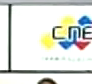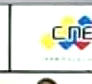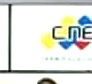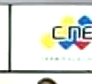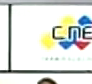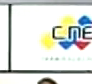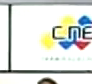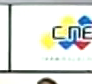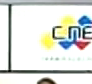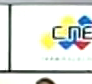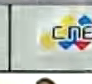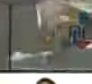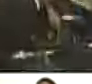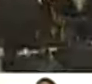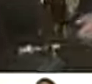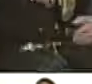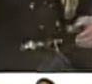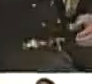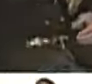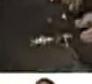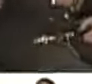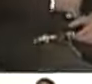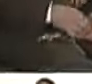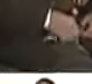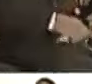Asamblea Nacional.